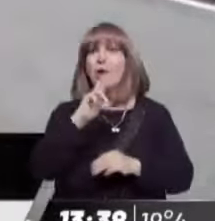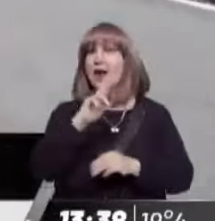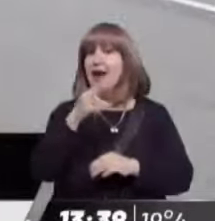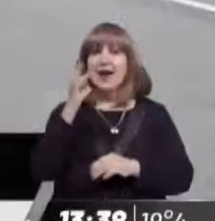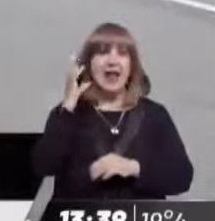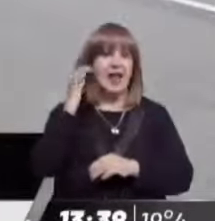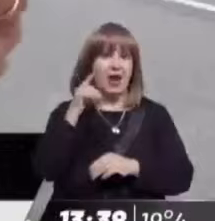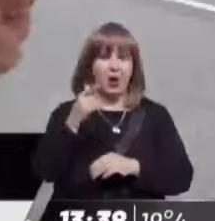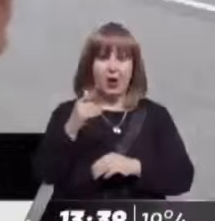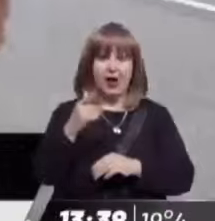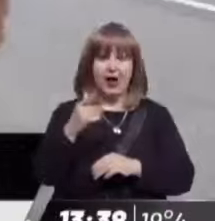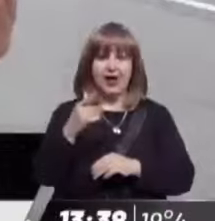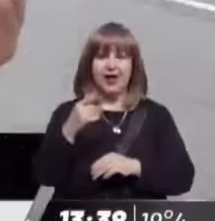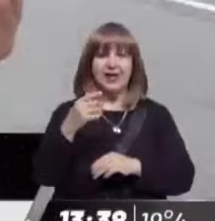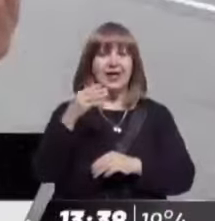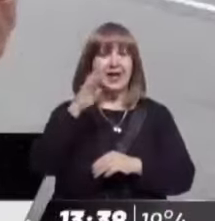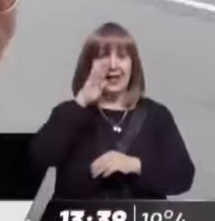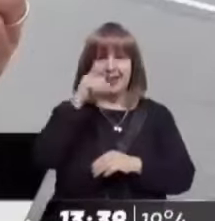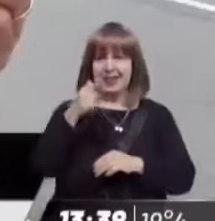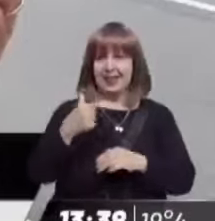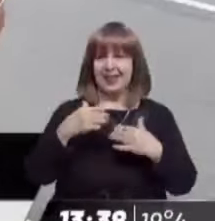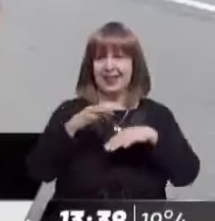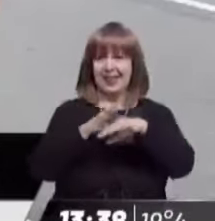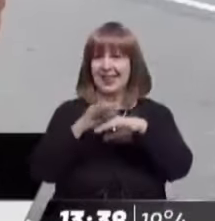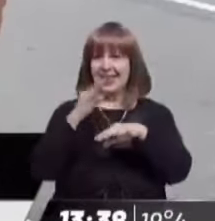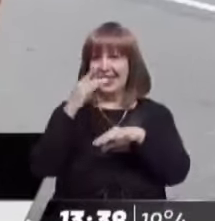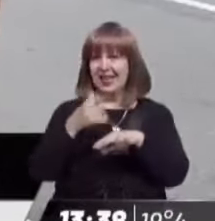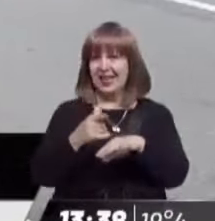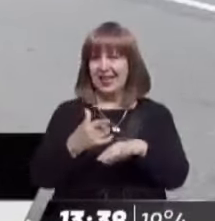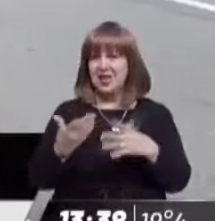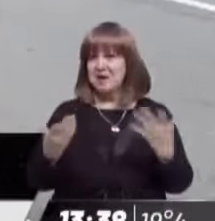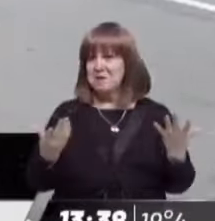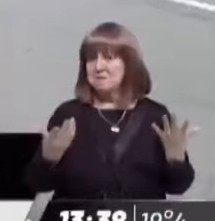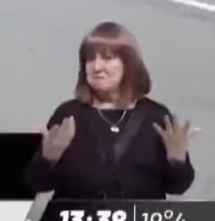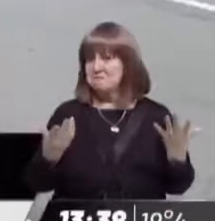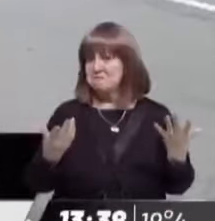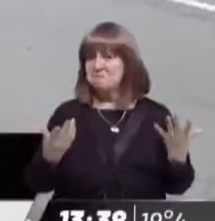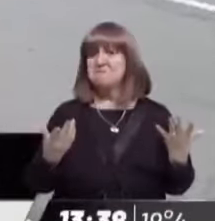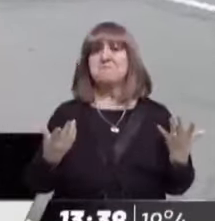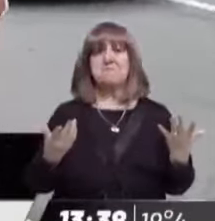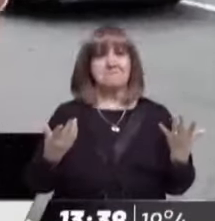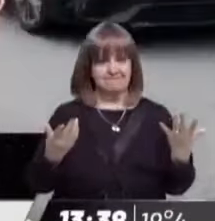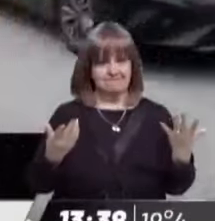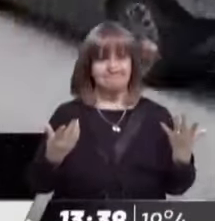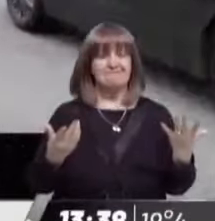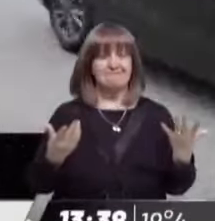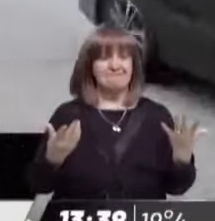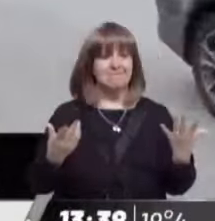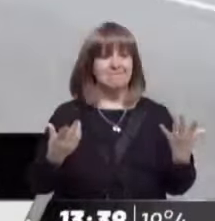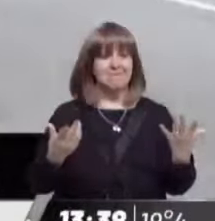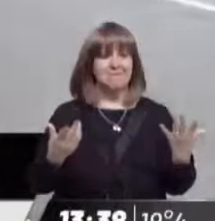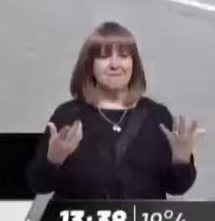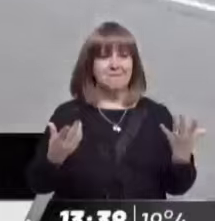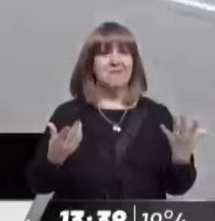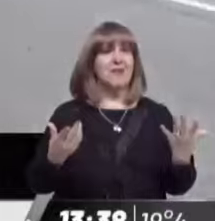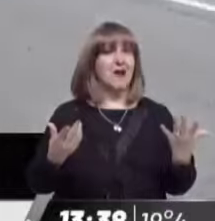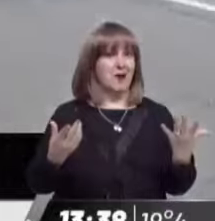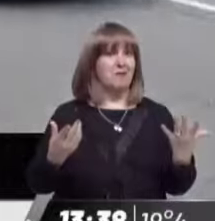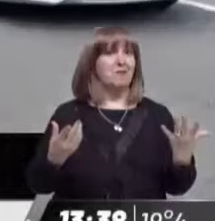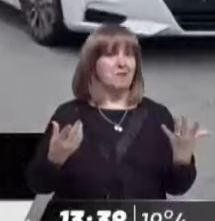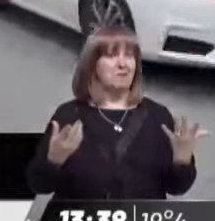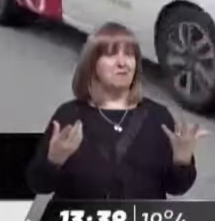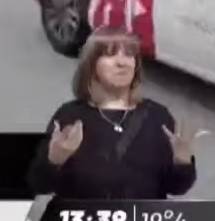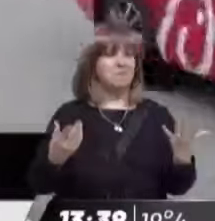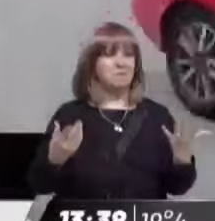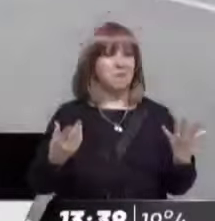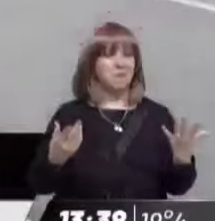Mirá. Claro, todos rubiecitos, acá es importante destacar el tema de la raza, no estamos haciendo discriminación. ¿Esto se vende? Porque, ¿se encarga? Bueno, ¿cómo es, Adrián?